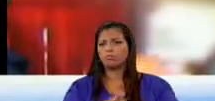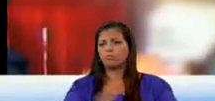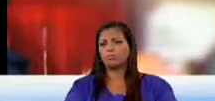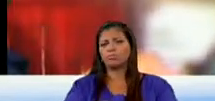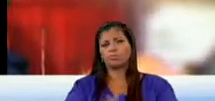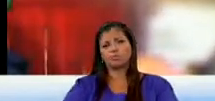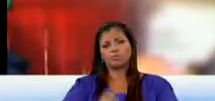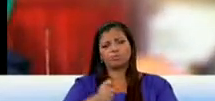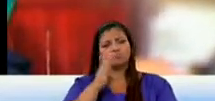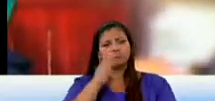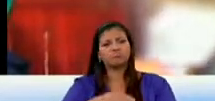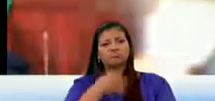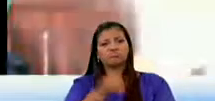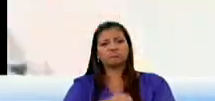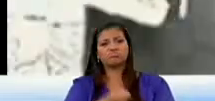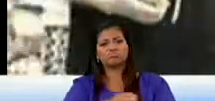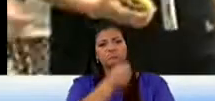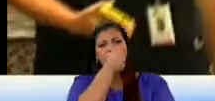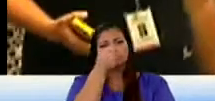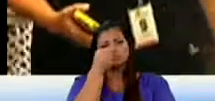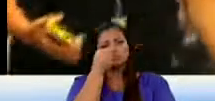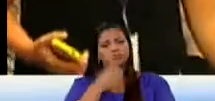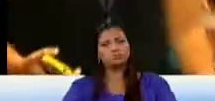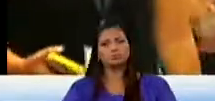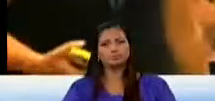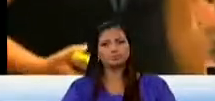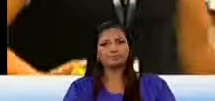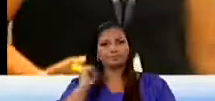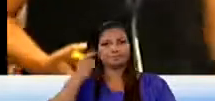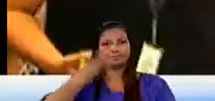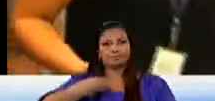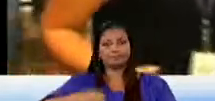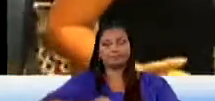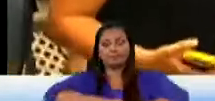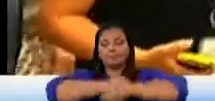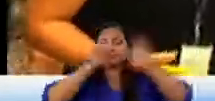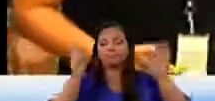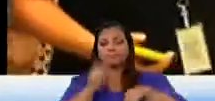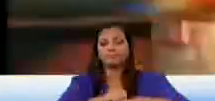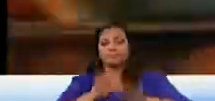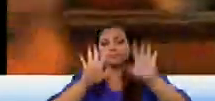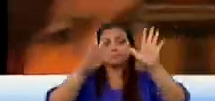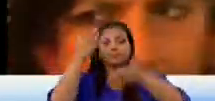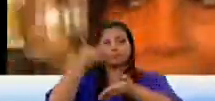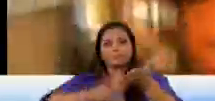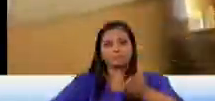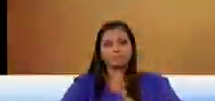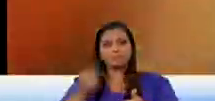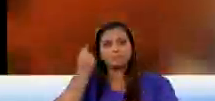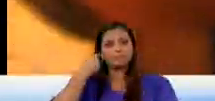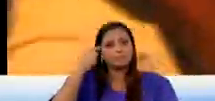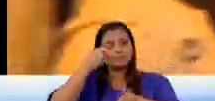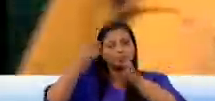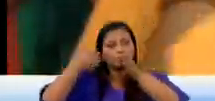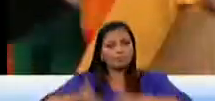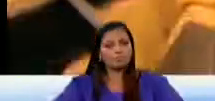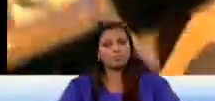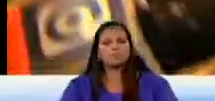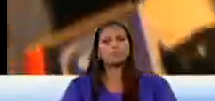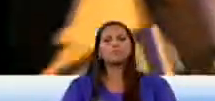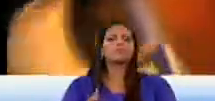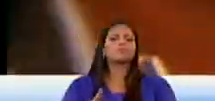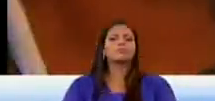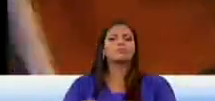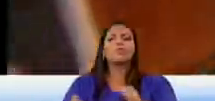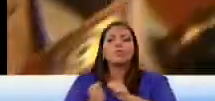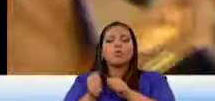Porque todo se me lleva. Este miércoles a las 10:30 de la mañana, el gobernador del Guayas llegó con varios